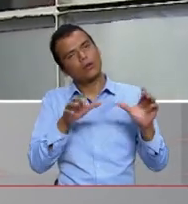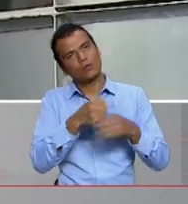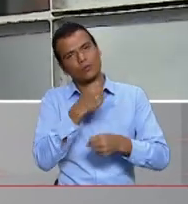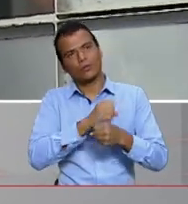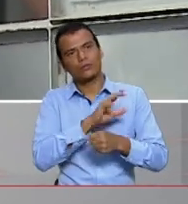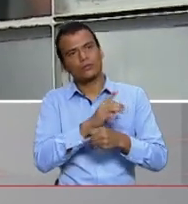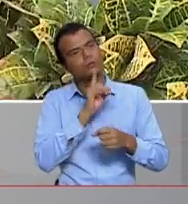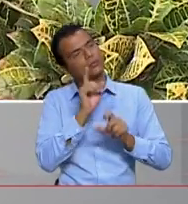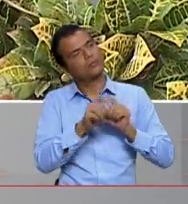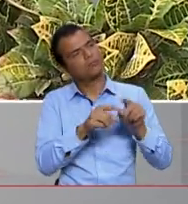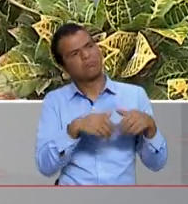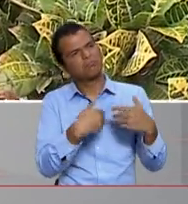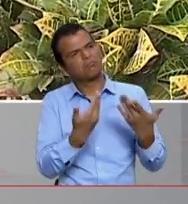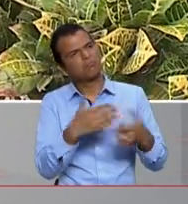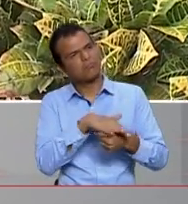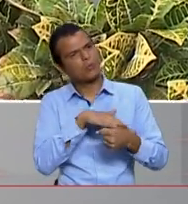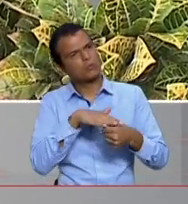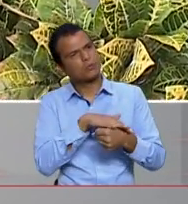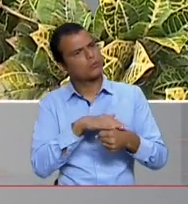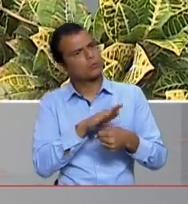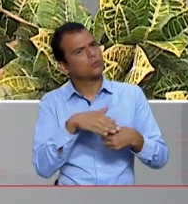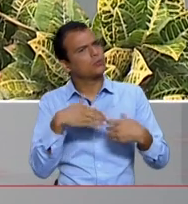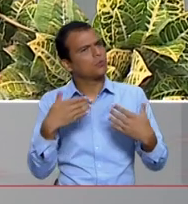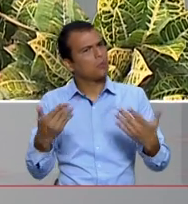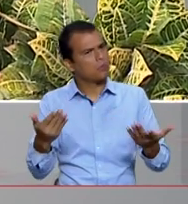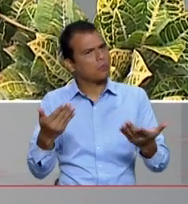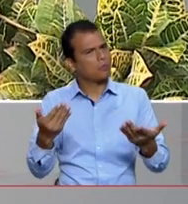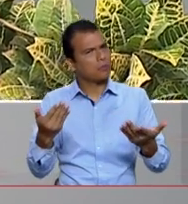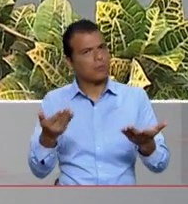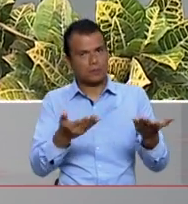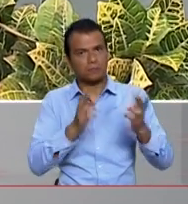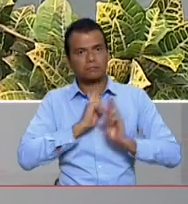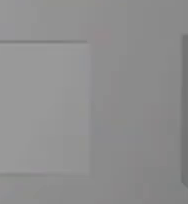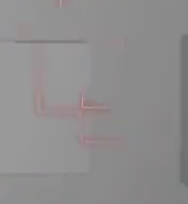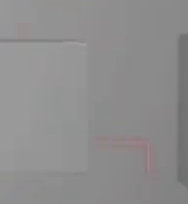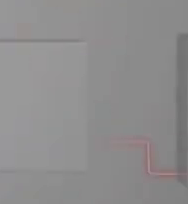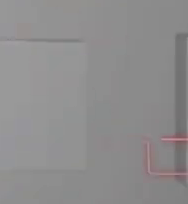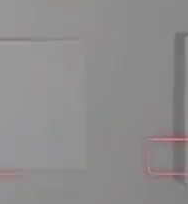representante de la entidad para saber cuál es la situación del compromiso económico.